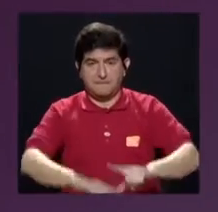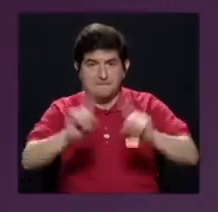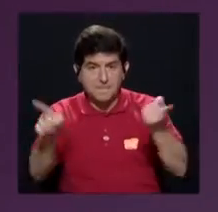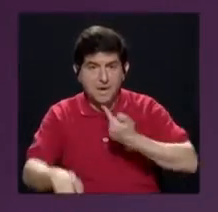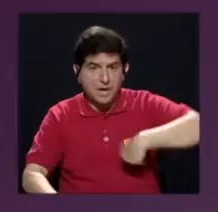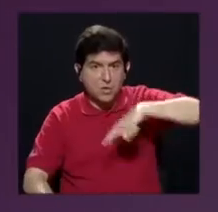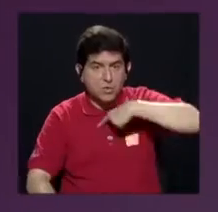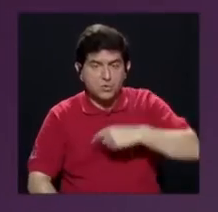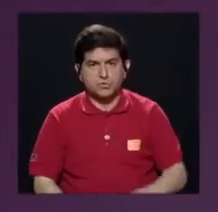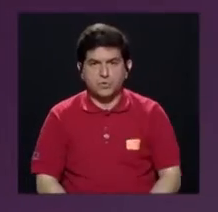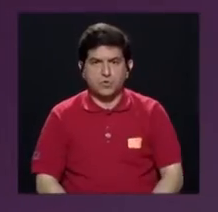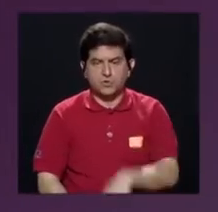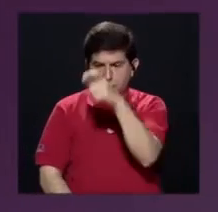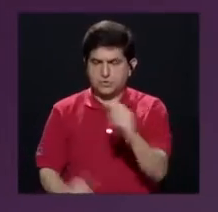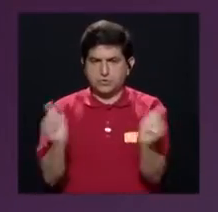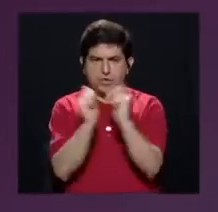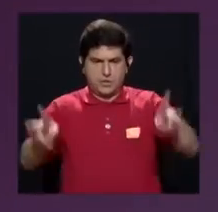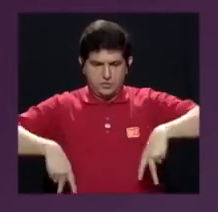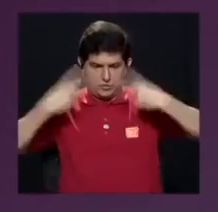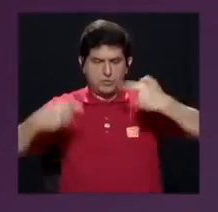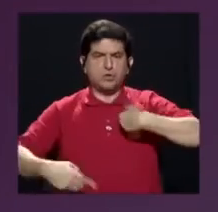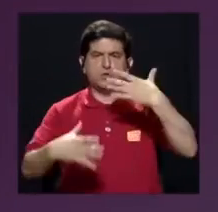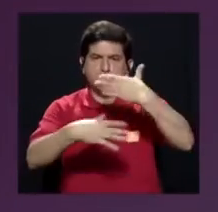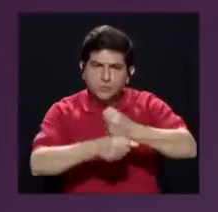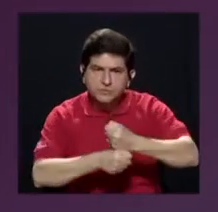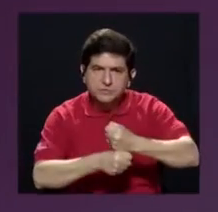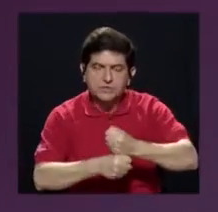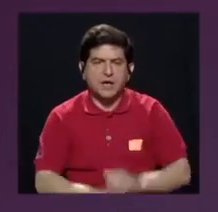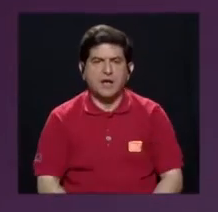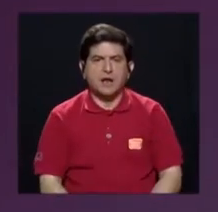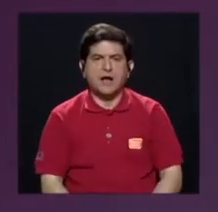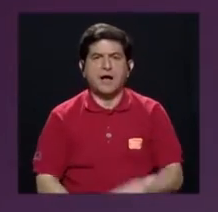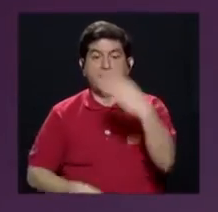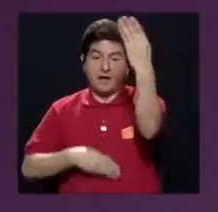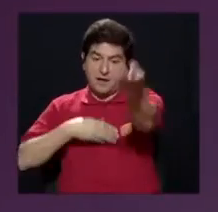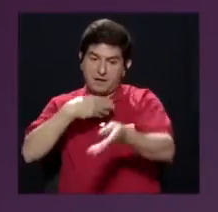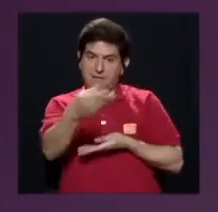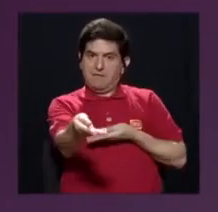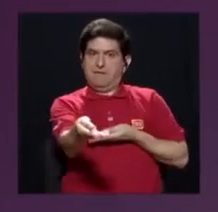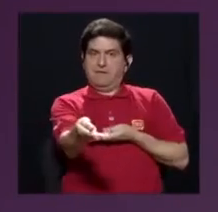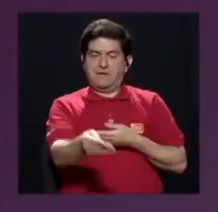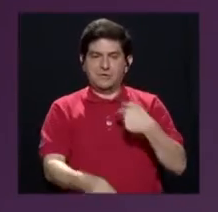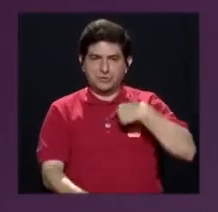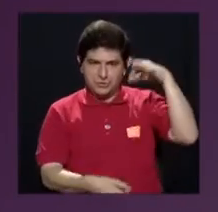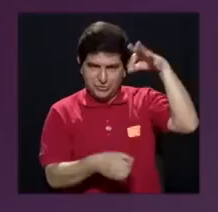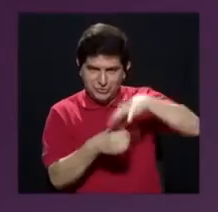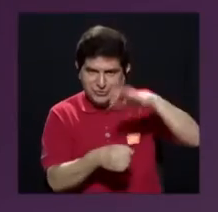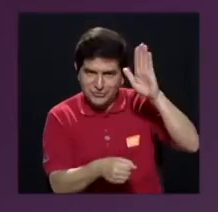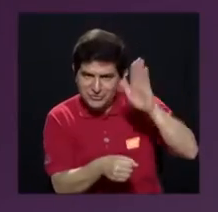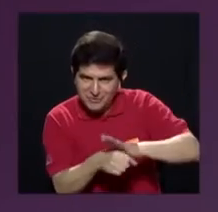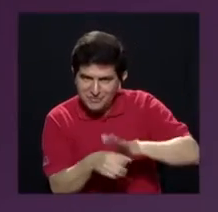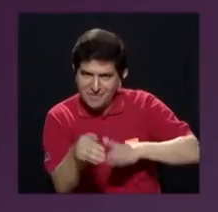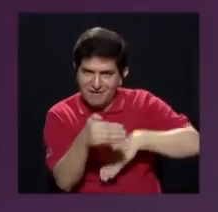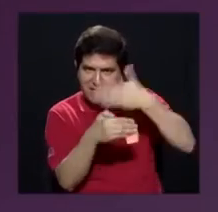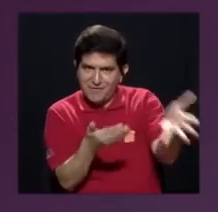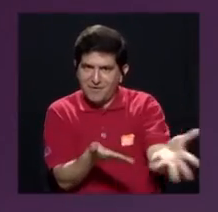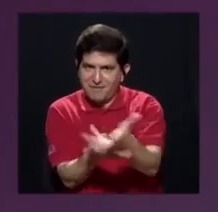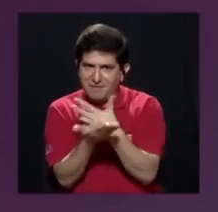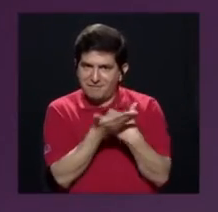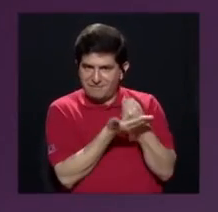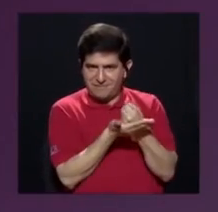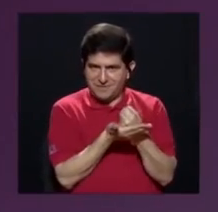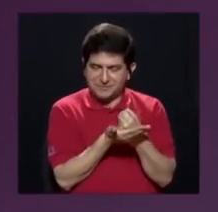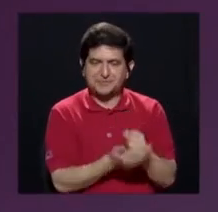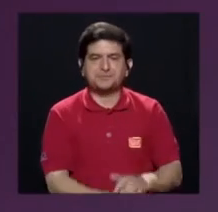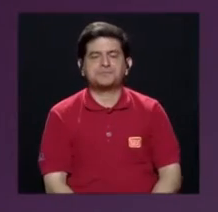si somos organismos vivos, todo lo que yo haga se me retorna, ¿no? O sea, lo que se siembra se cosecha. En